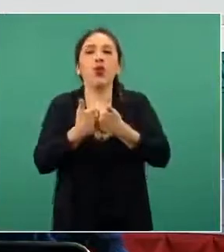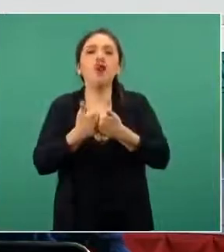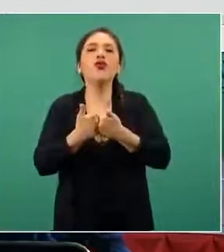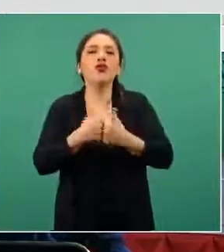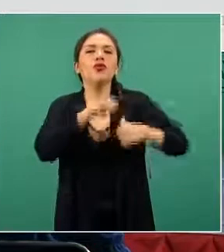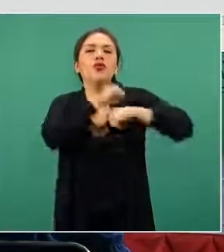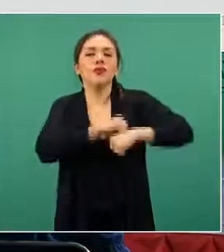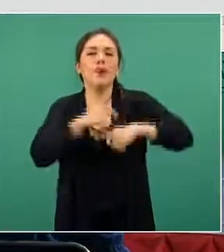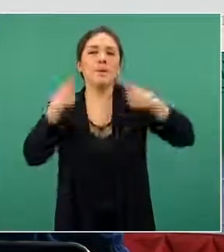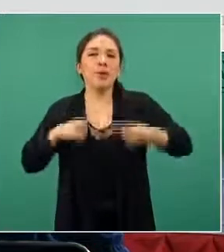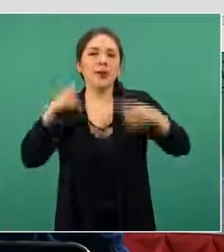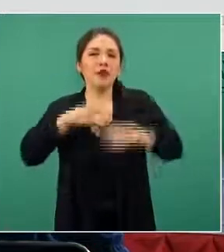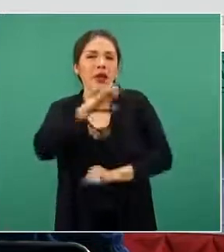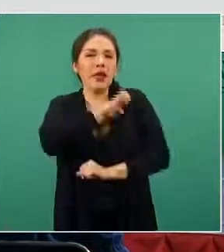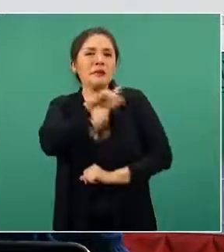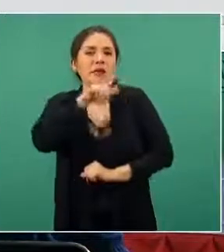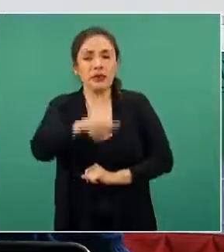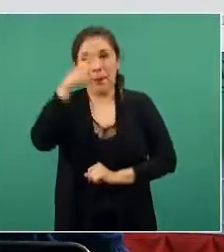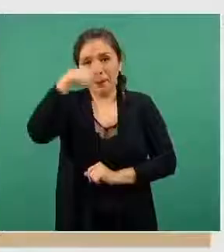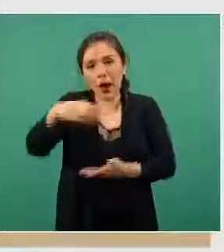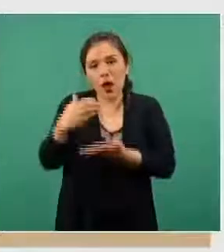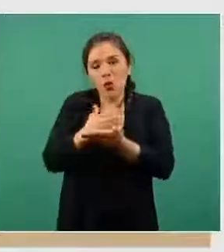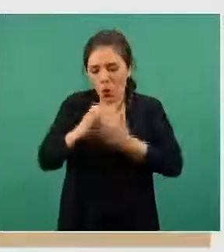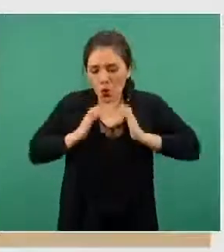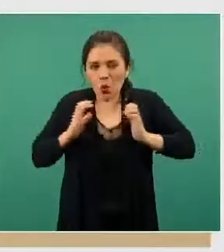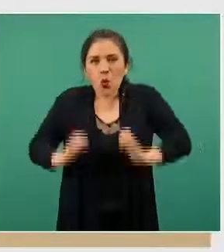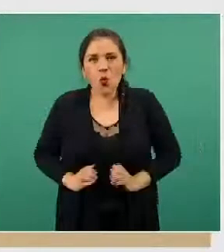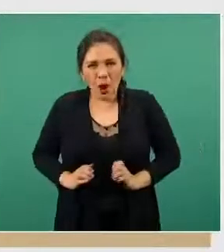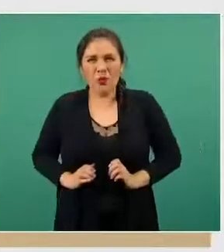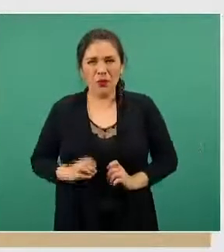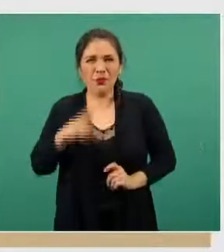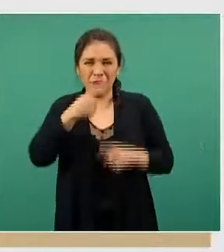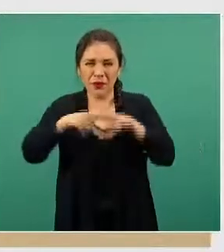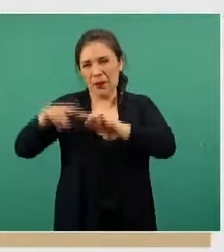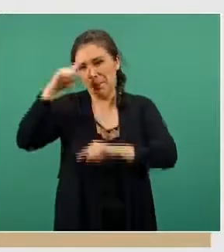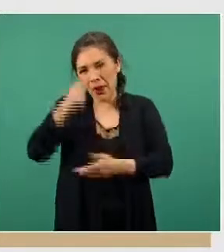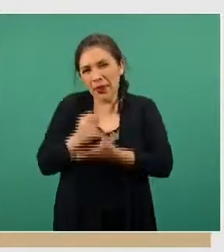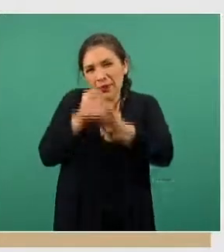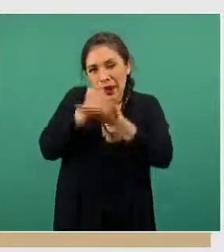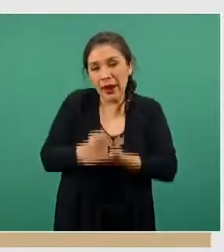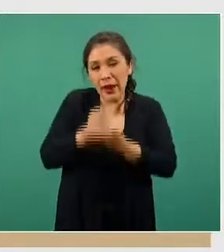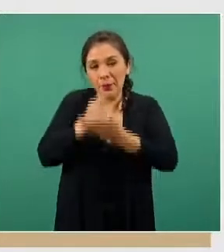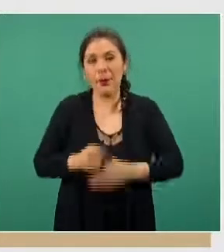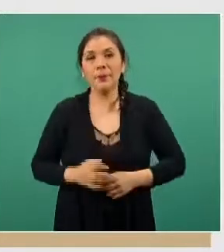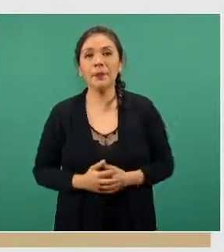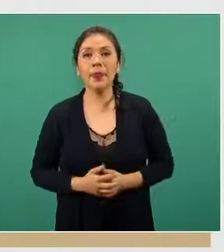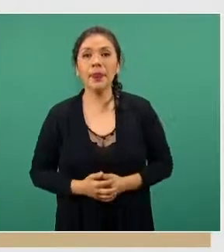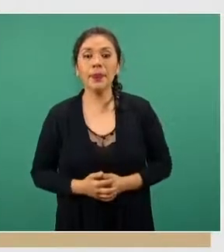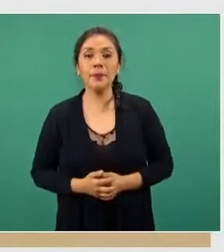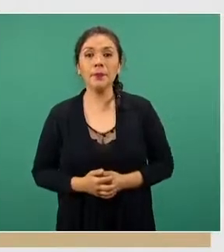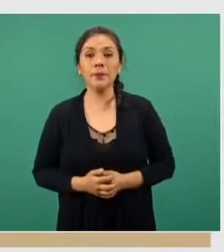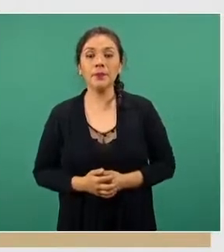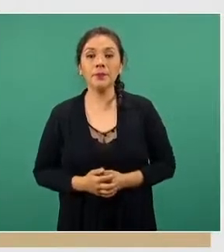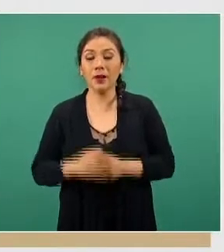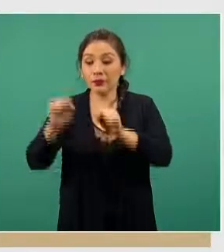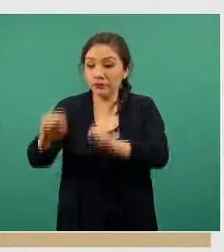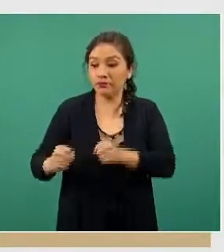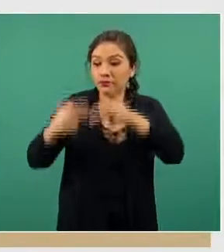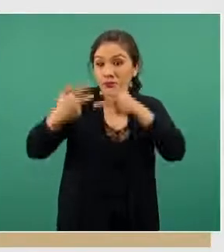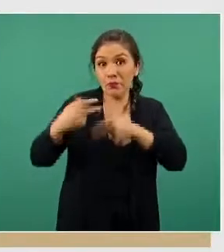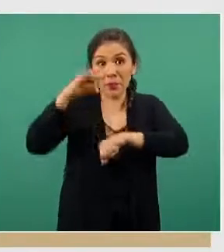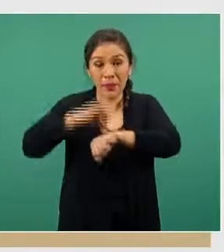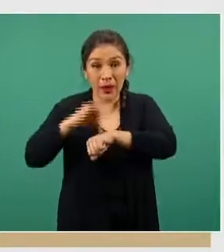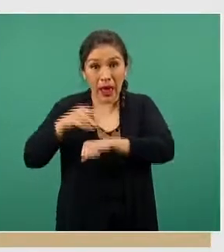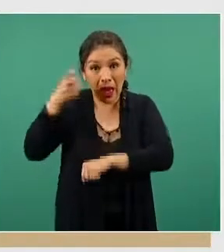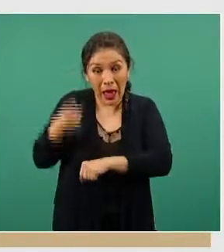nuestra especialista en rehabilitación física que tenemos en la terapia intensiva. La telemedicina como tal